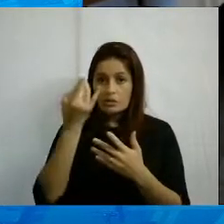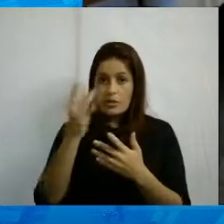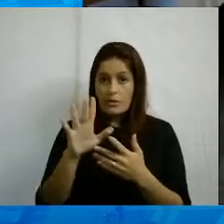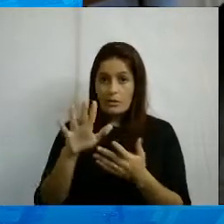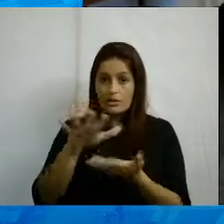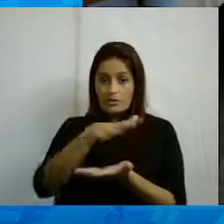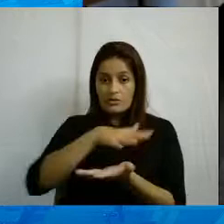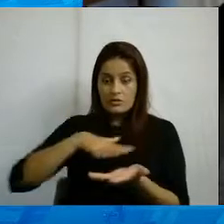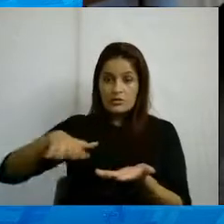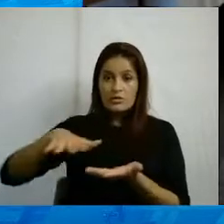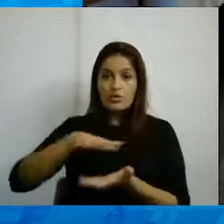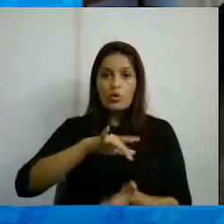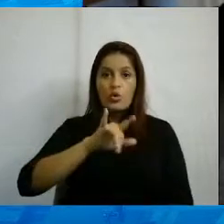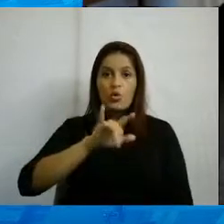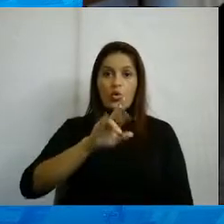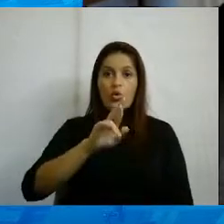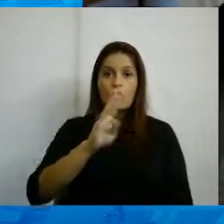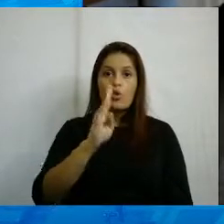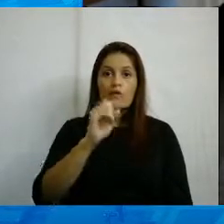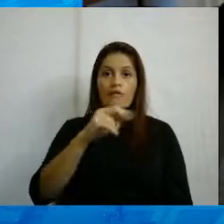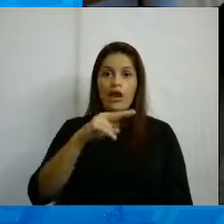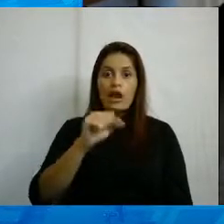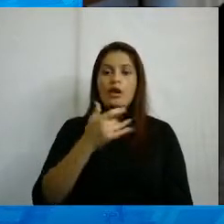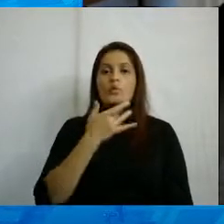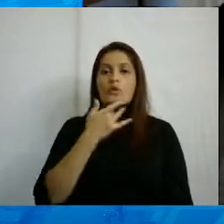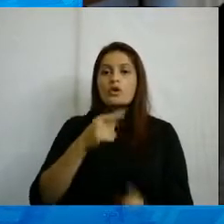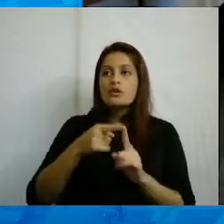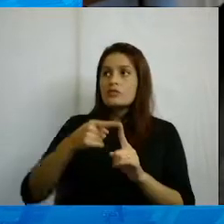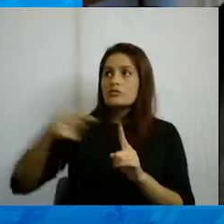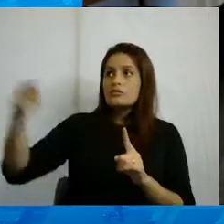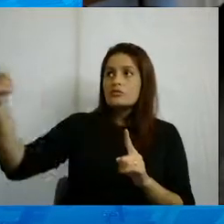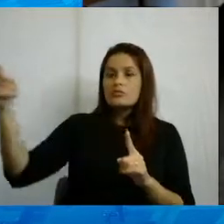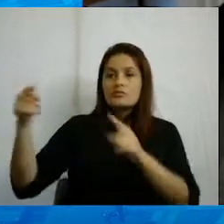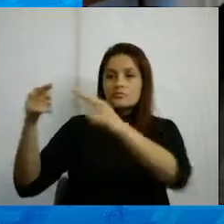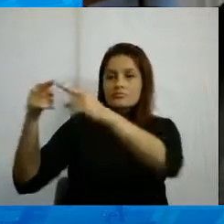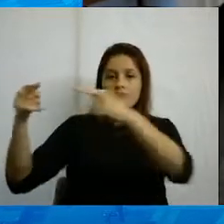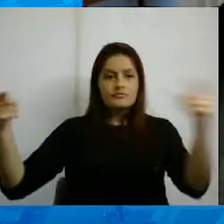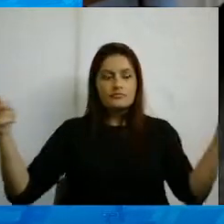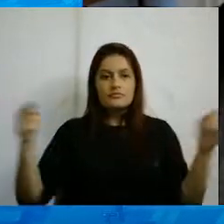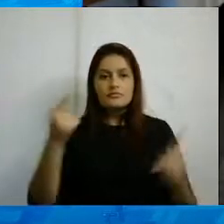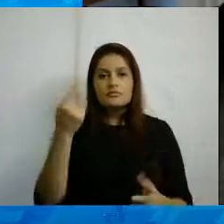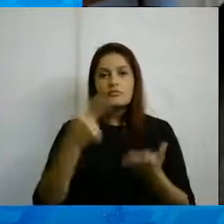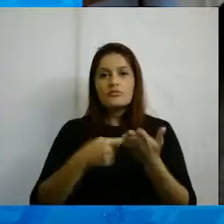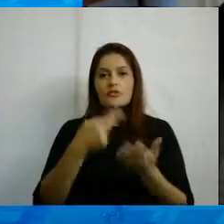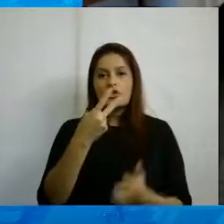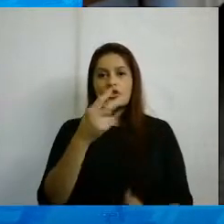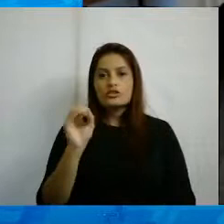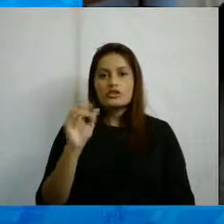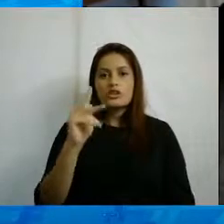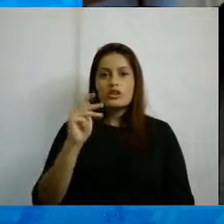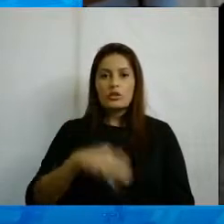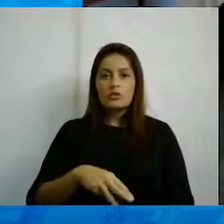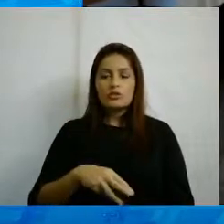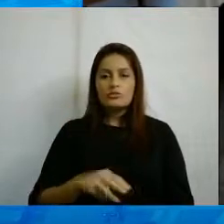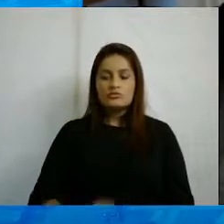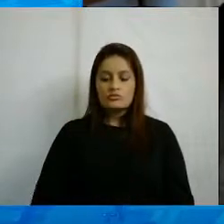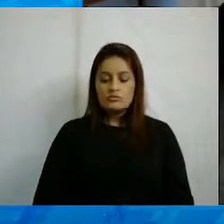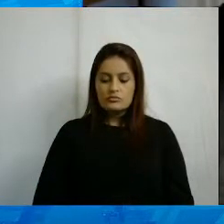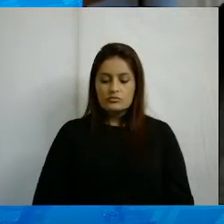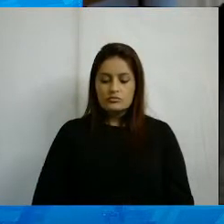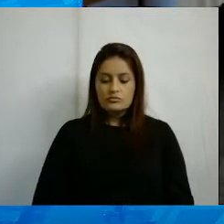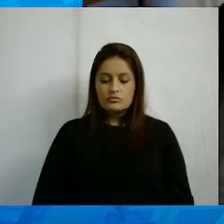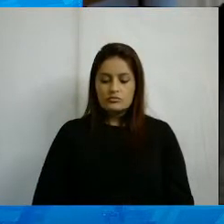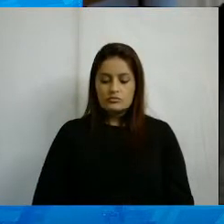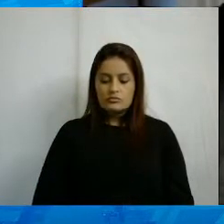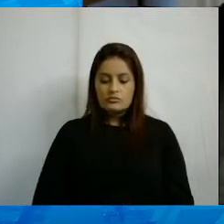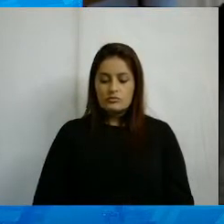zona urbana? Porque si bien son más de 1.200 kilómetros cuadrados dentro de la comuna, en el sector urbano y rural, es decir, si lo vamos, se